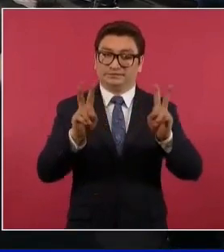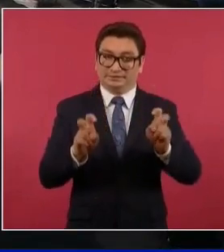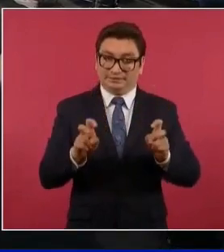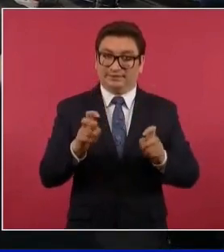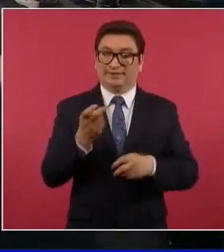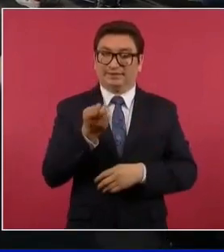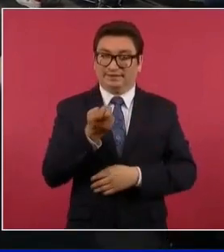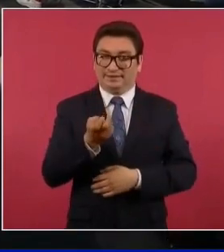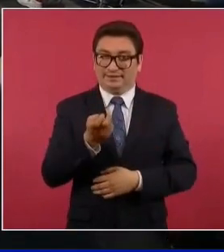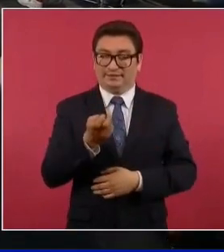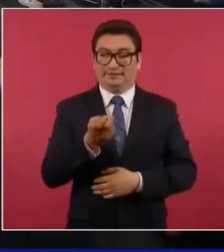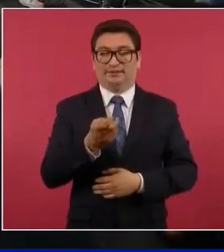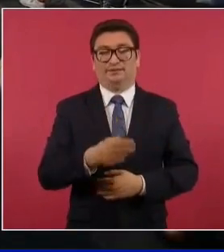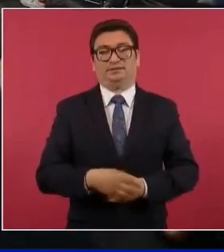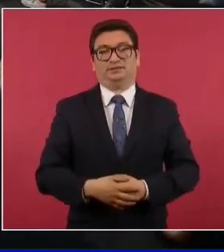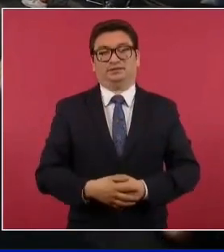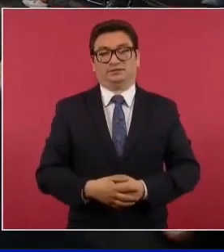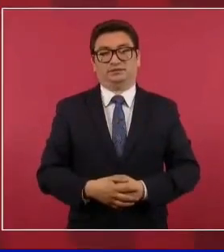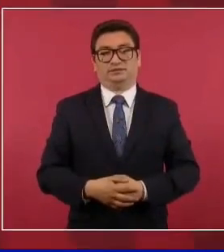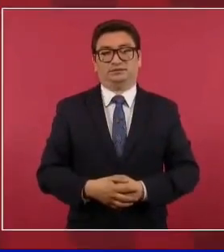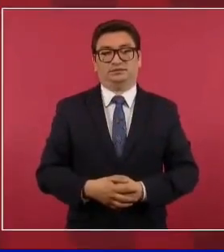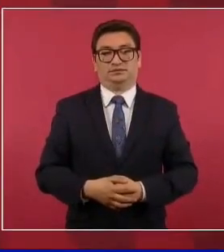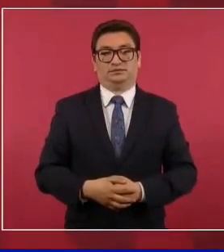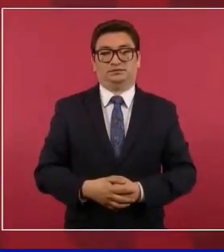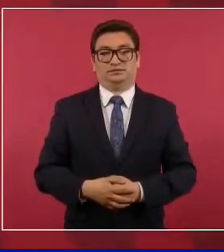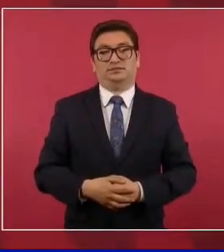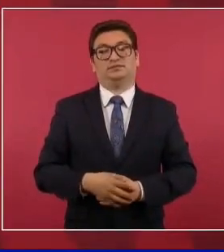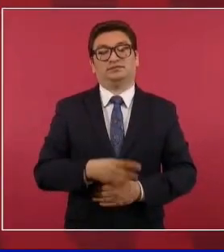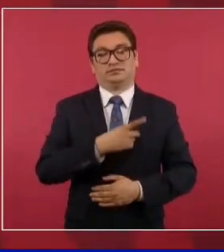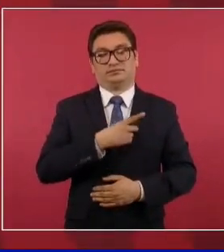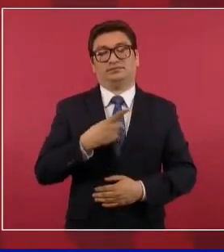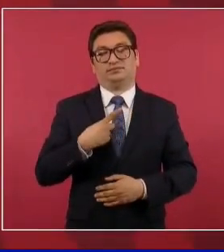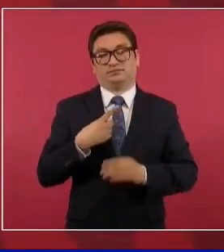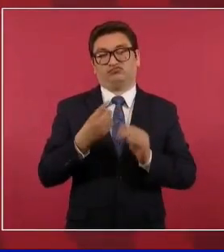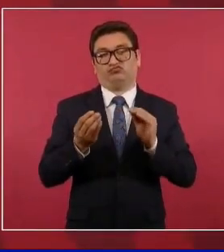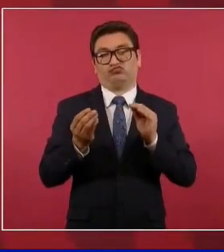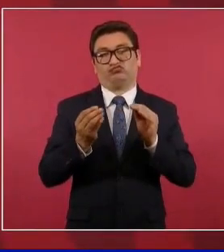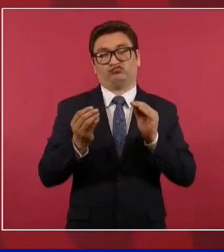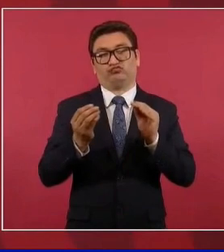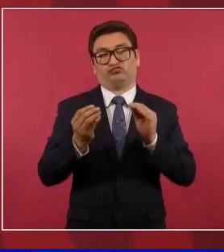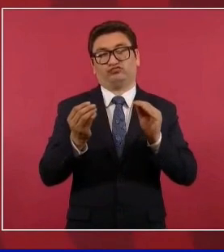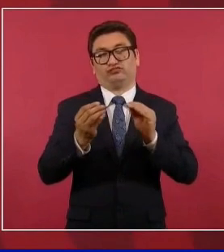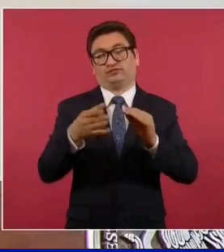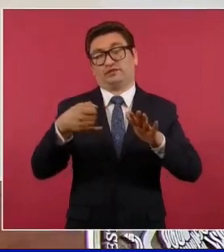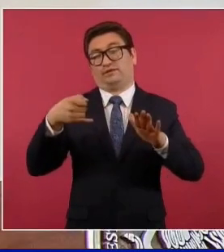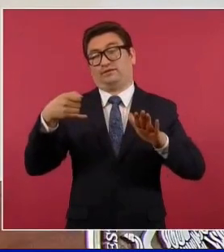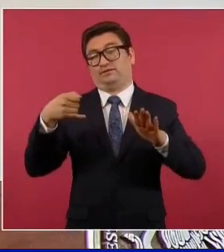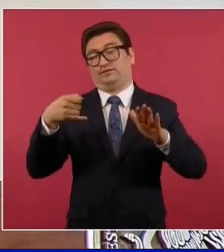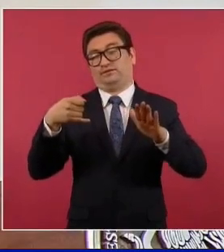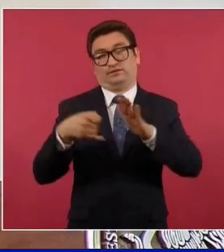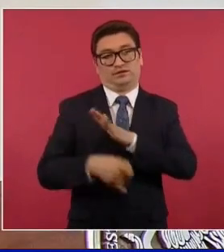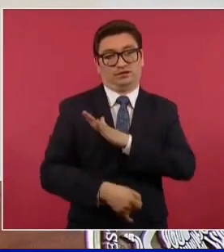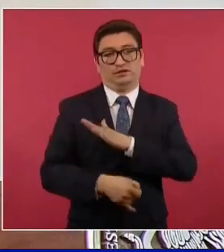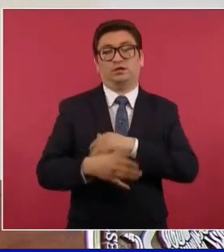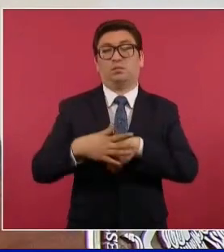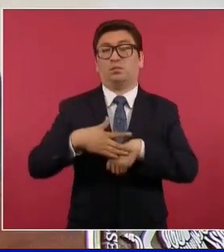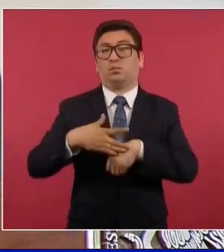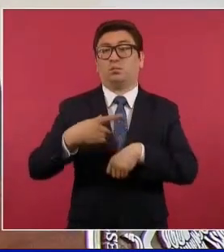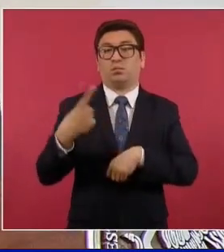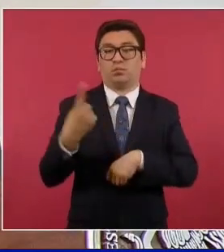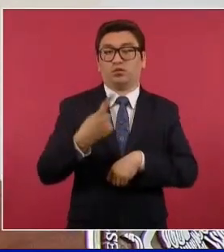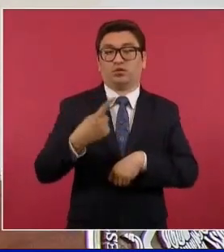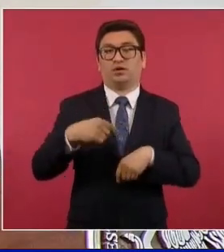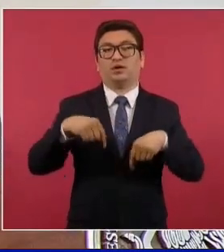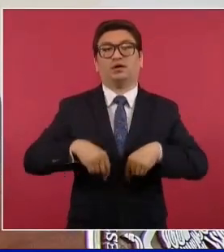requieren de un debate a fondo, porque estamos hablando aquí